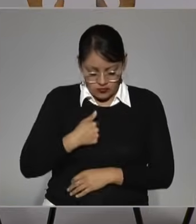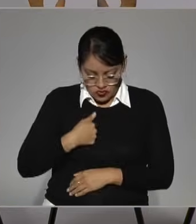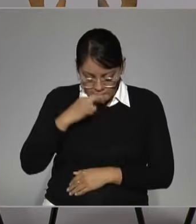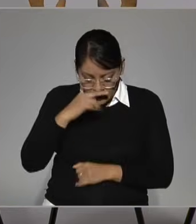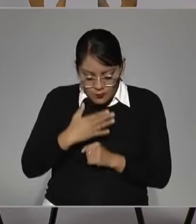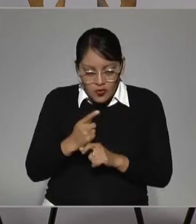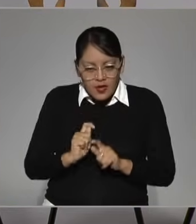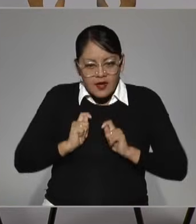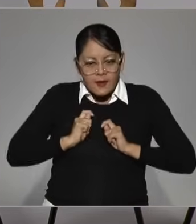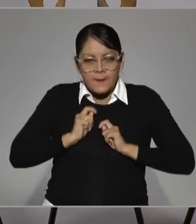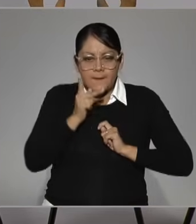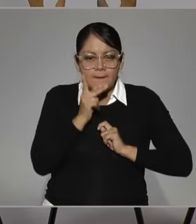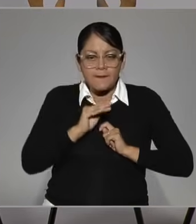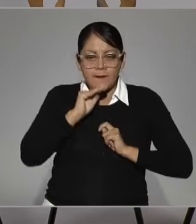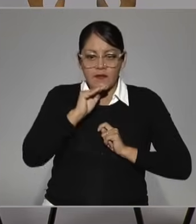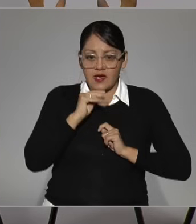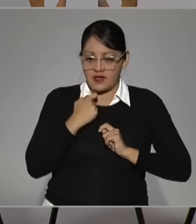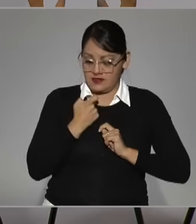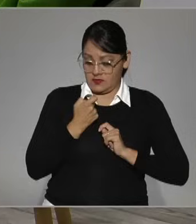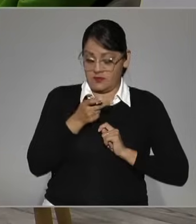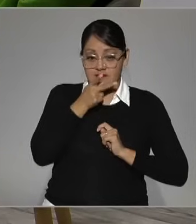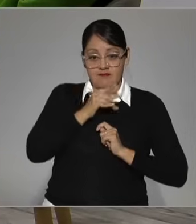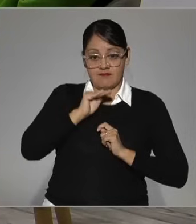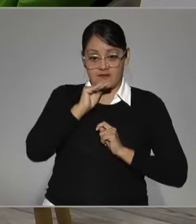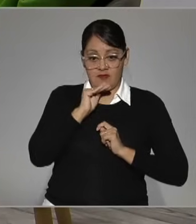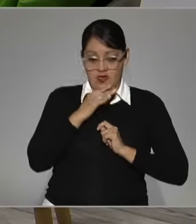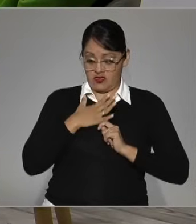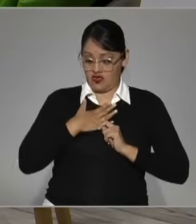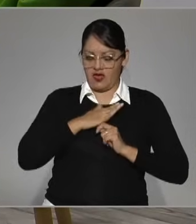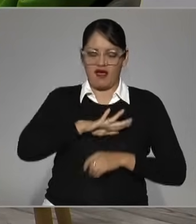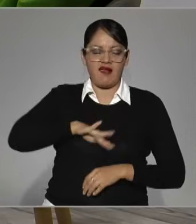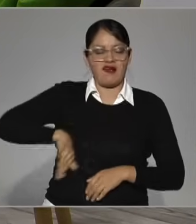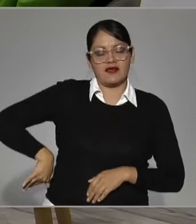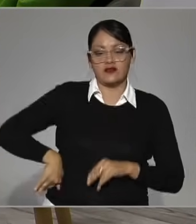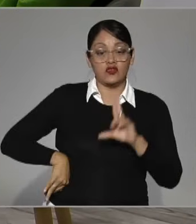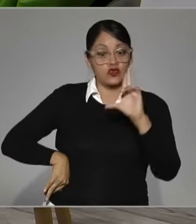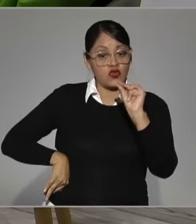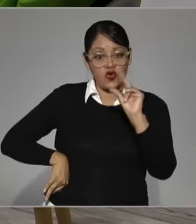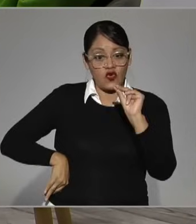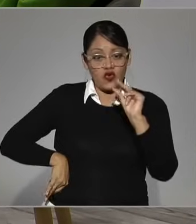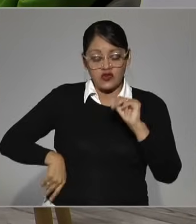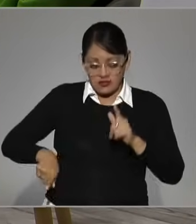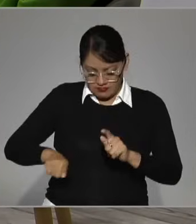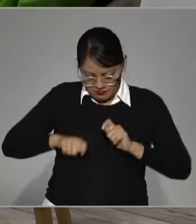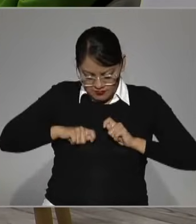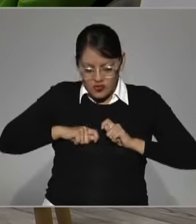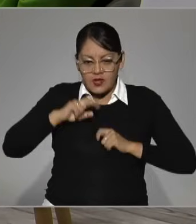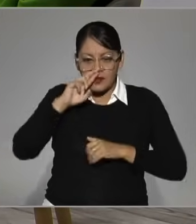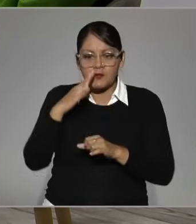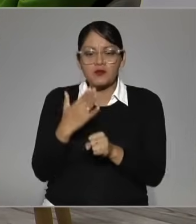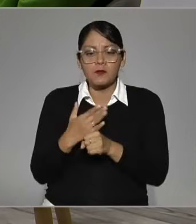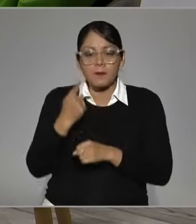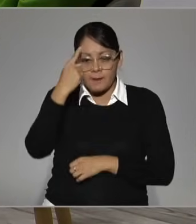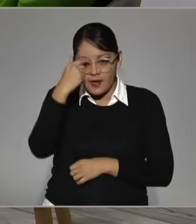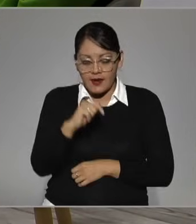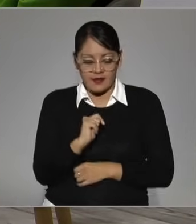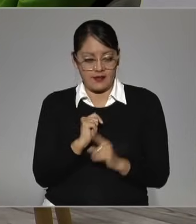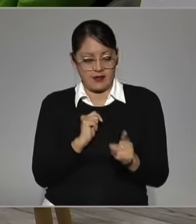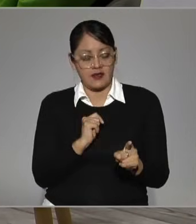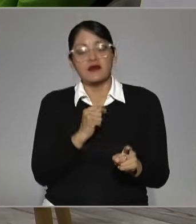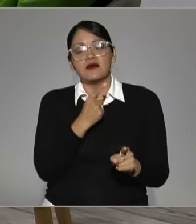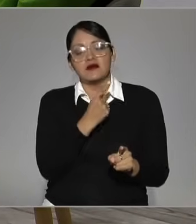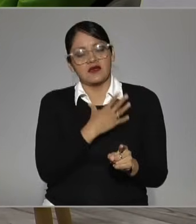que tenemos una responsabilidad que no se delega. Siempre vamos a ser los directores, de alguna manera, los coordinadores de todos